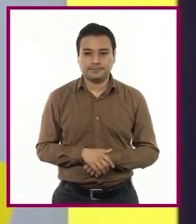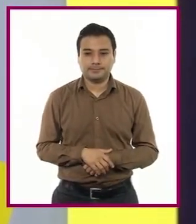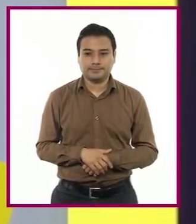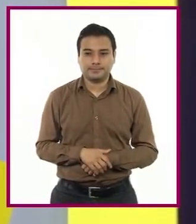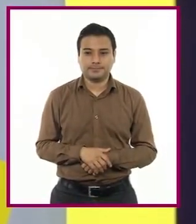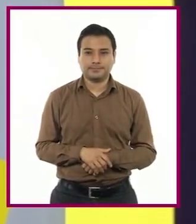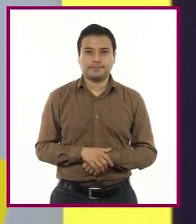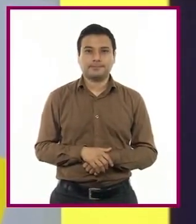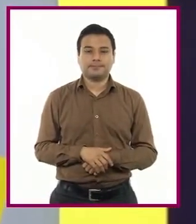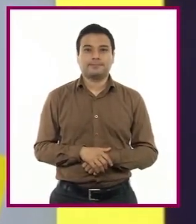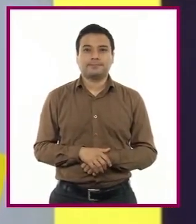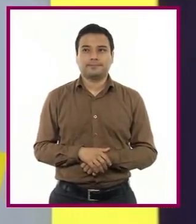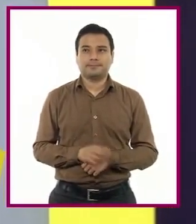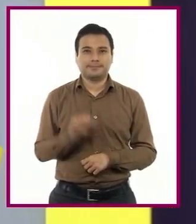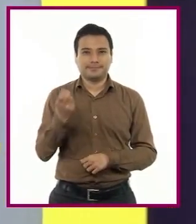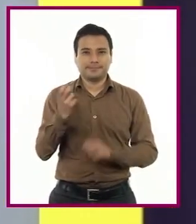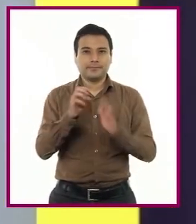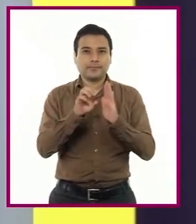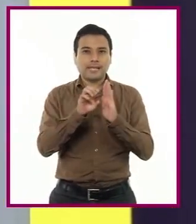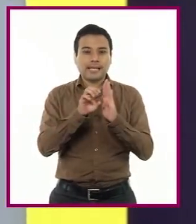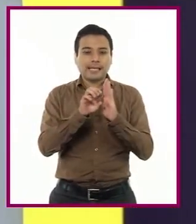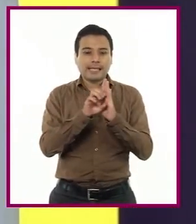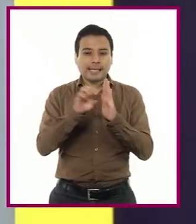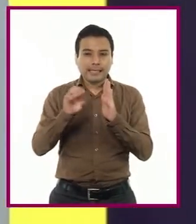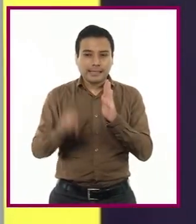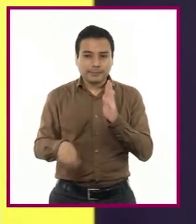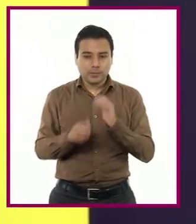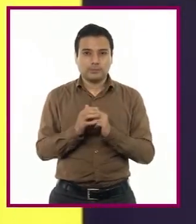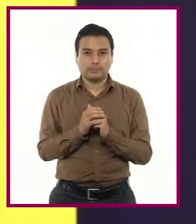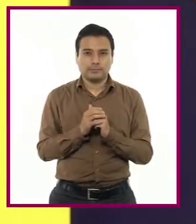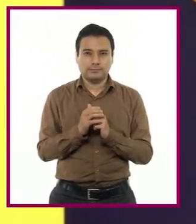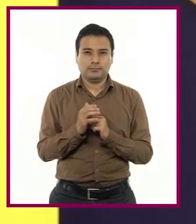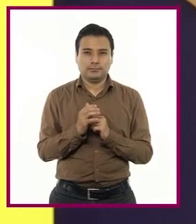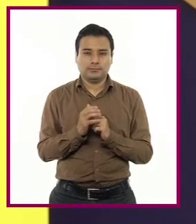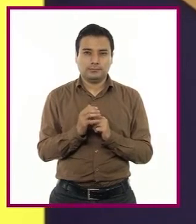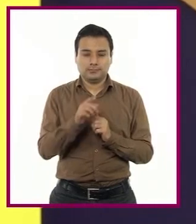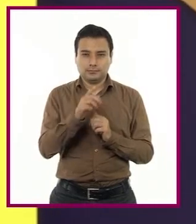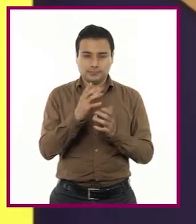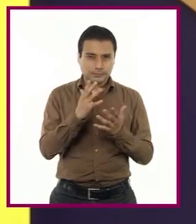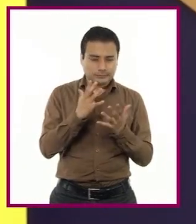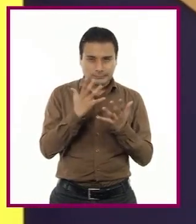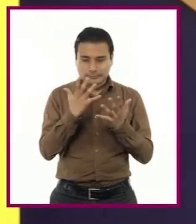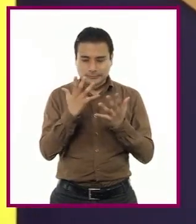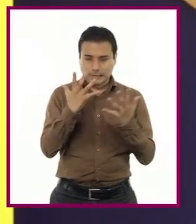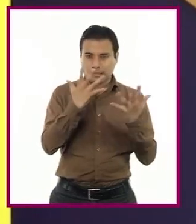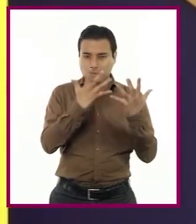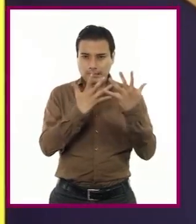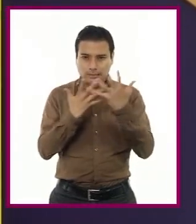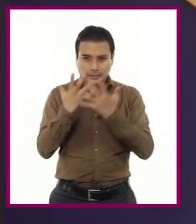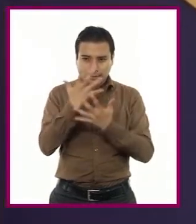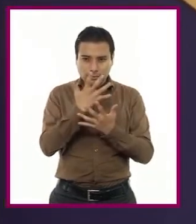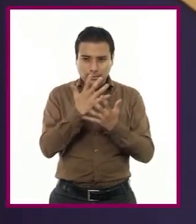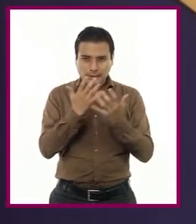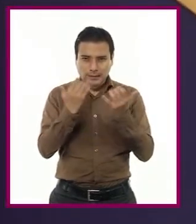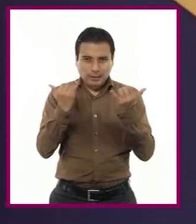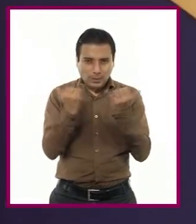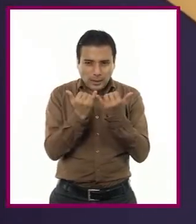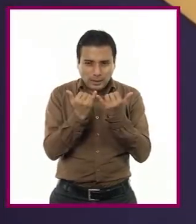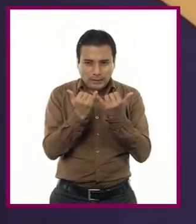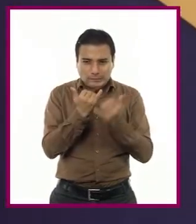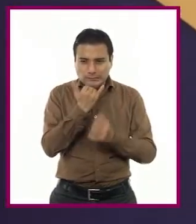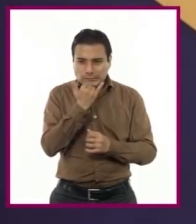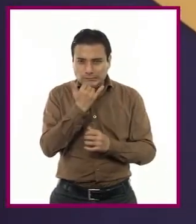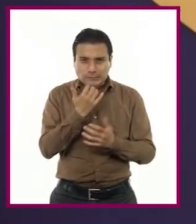Probablemente, en este ejemplo, fue más complicado encontrar la congruencia entre los triángulos, debido a que